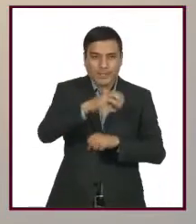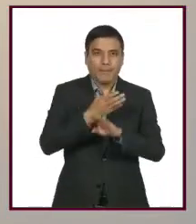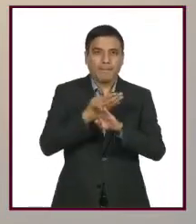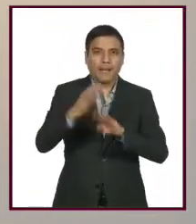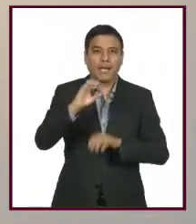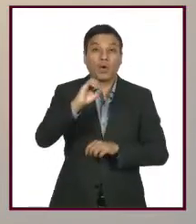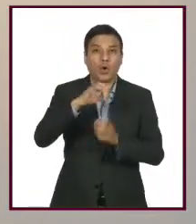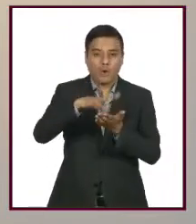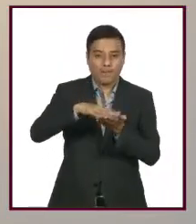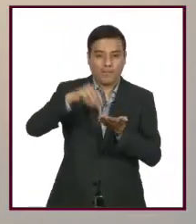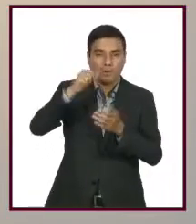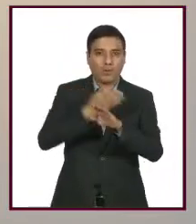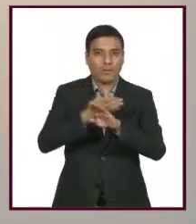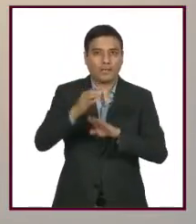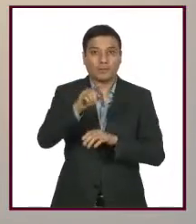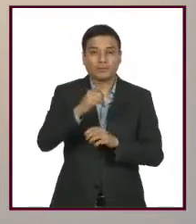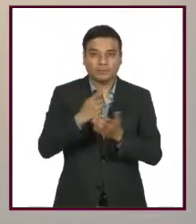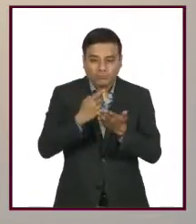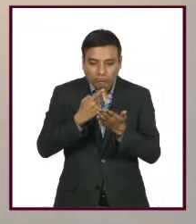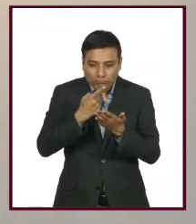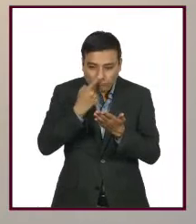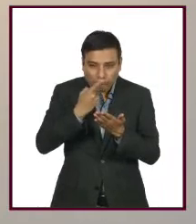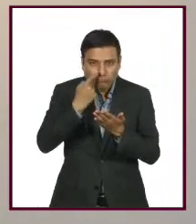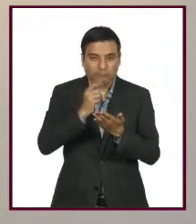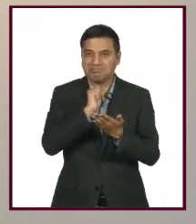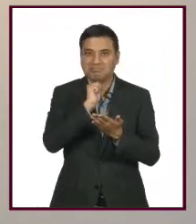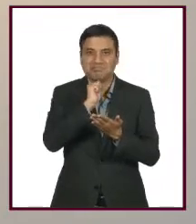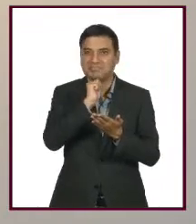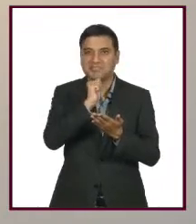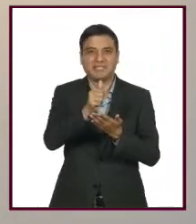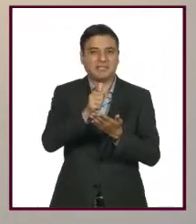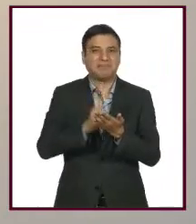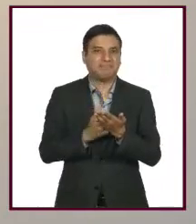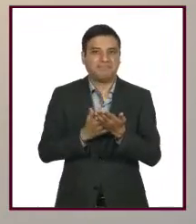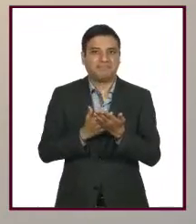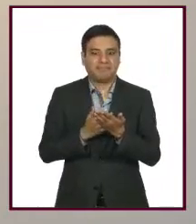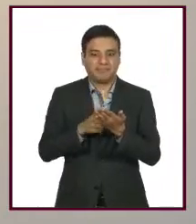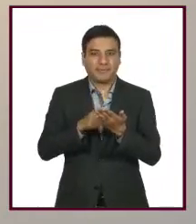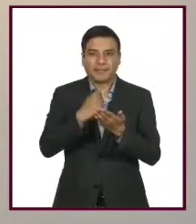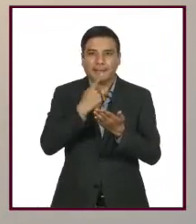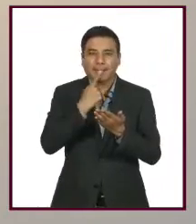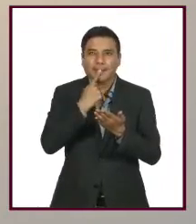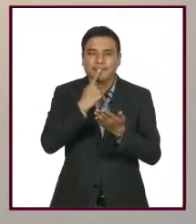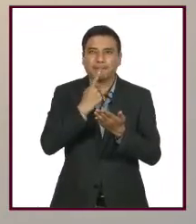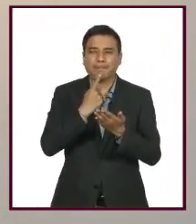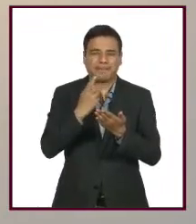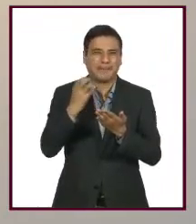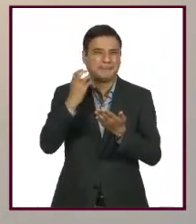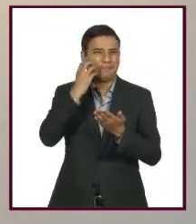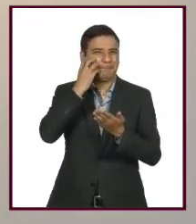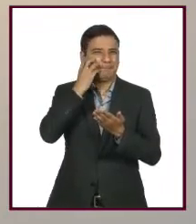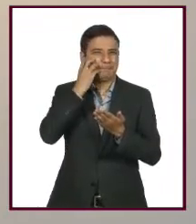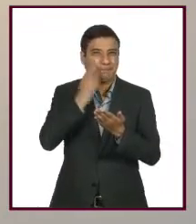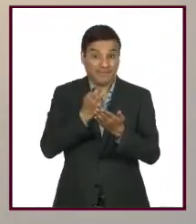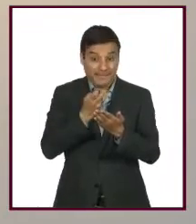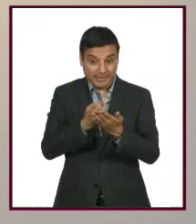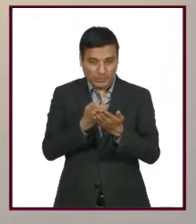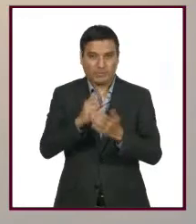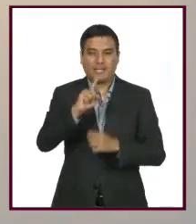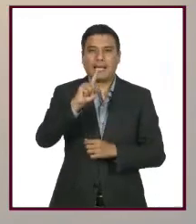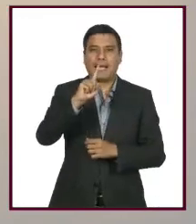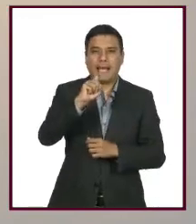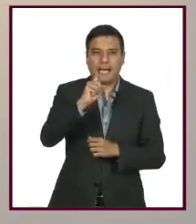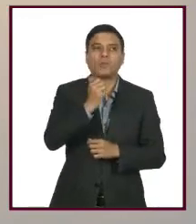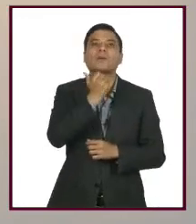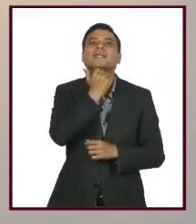no tiene ningún tipo de olor. Generalmente pues es con un sabor amargo, se disuelve fácilmente en agua